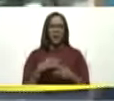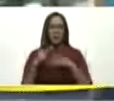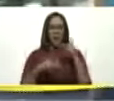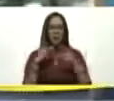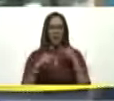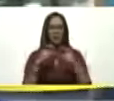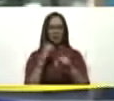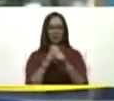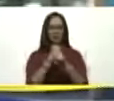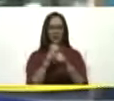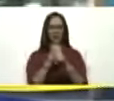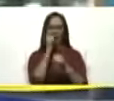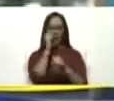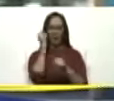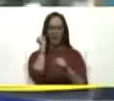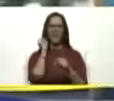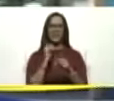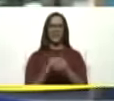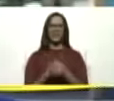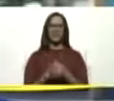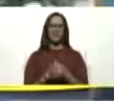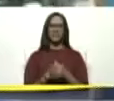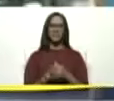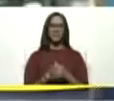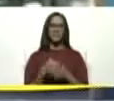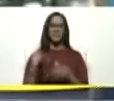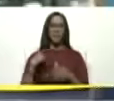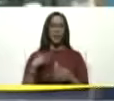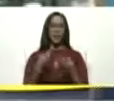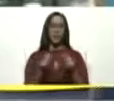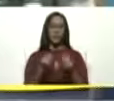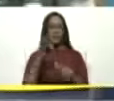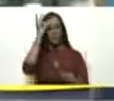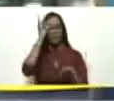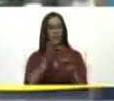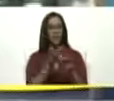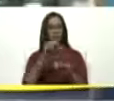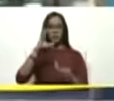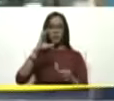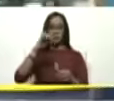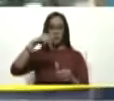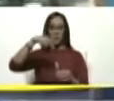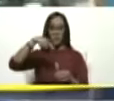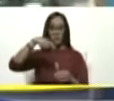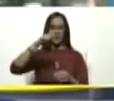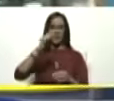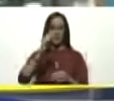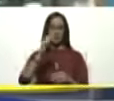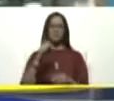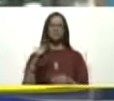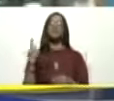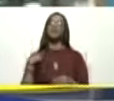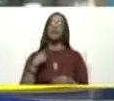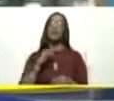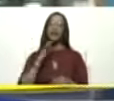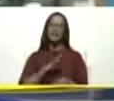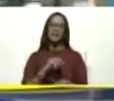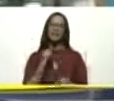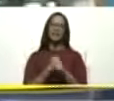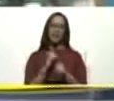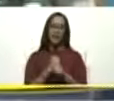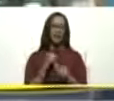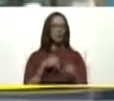Productivo de Trabajadoras y Trabajadores. Yo tengo mucha fe en los CPT. Los CPT tienen que estar